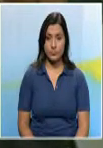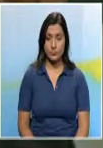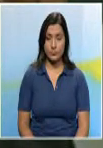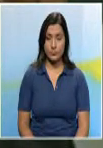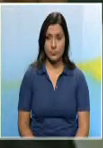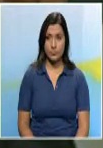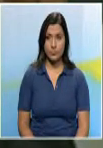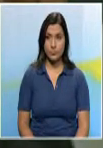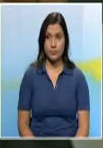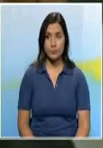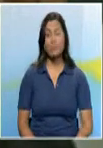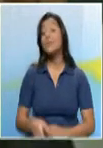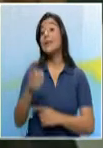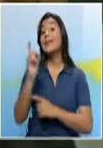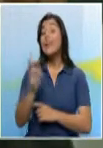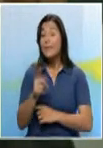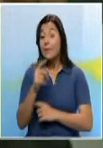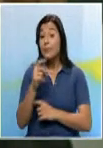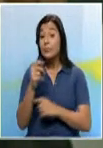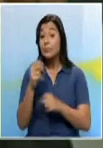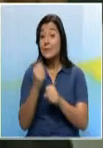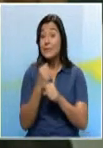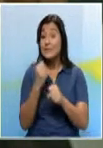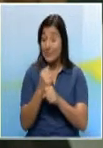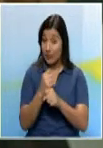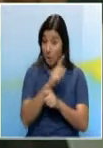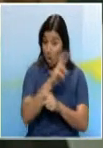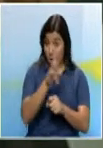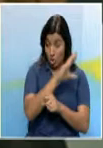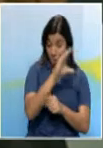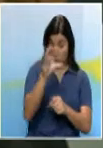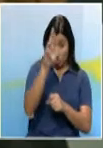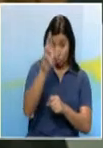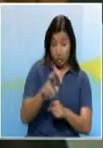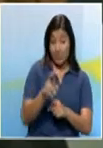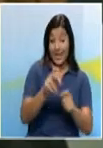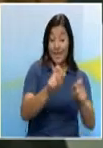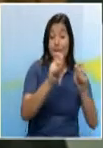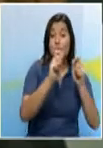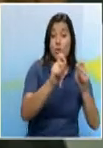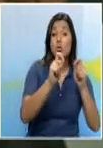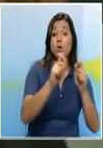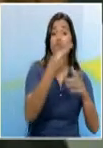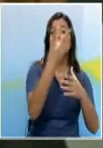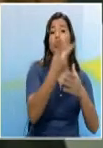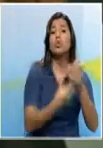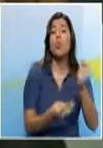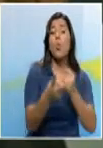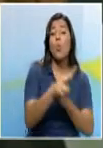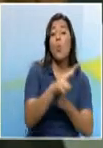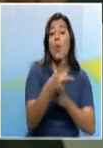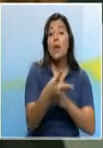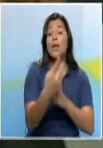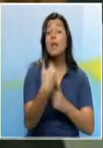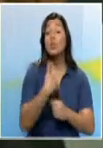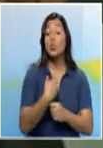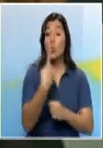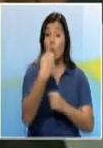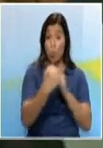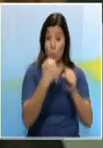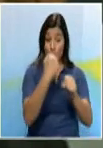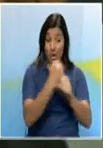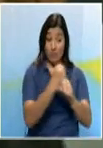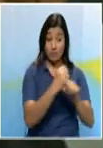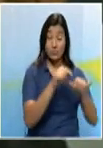Tenemos que hacerle ver a los costarricenses que Educación Dual duró un año en la Comisión de Ciencia y Tecnología y Educación, que no se dictaminó,